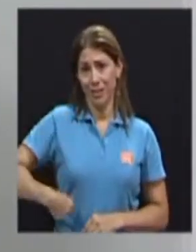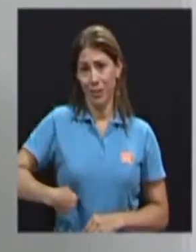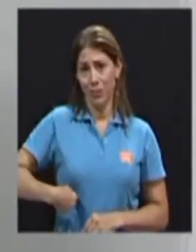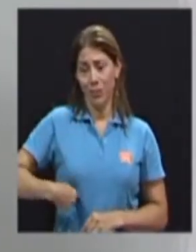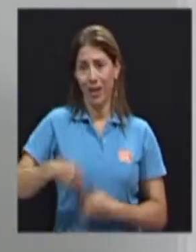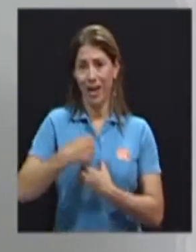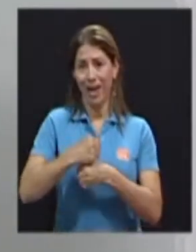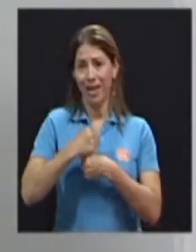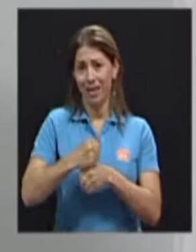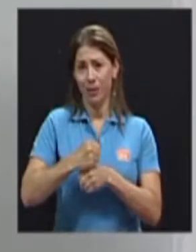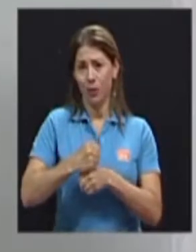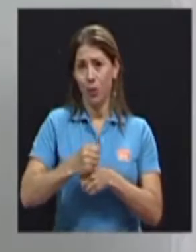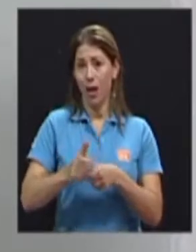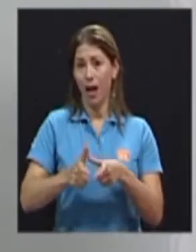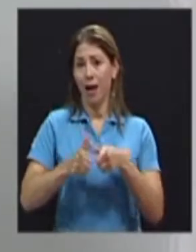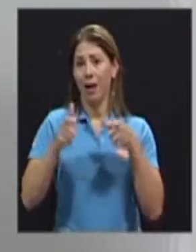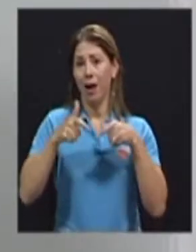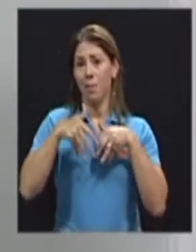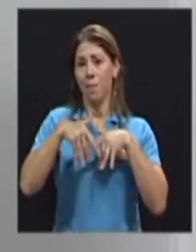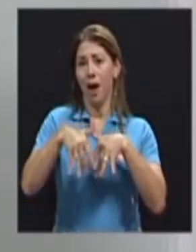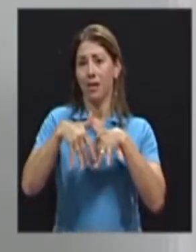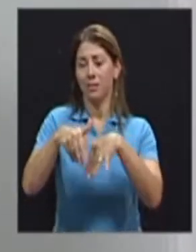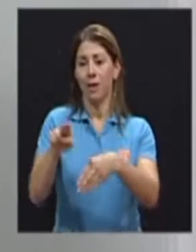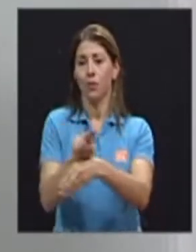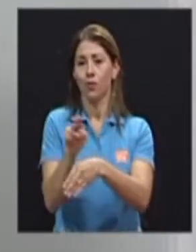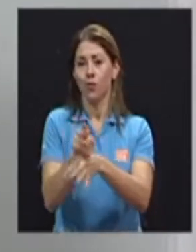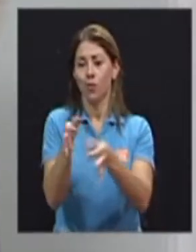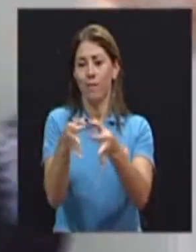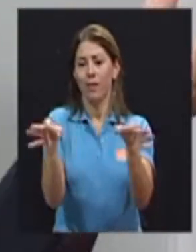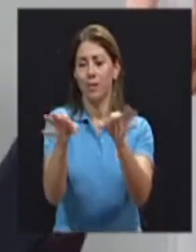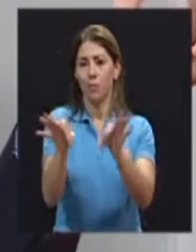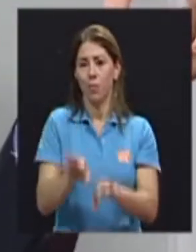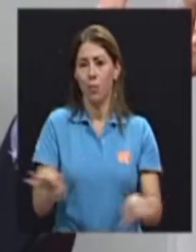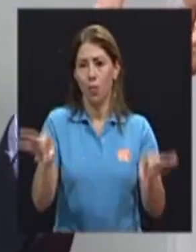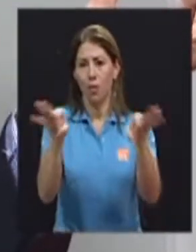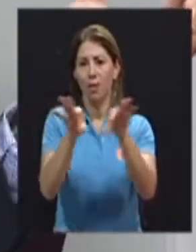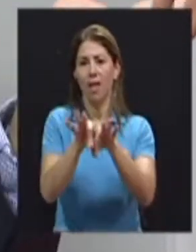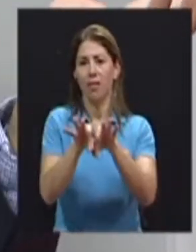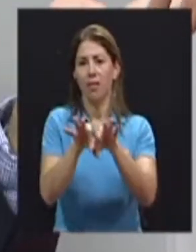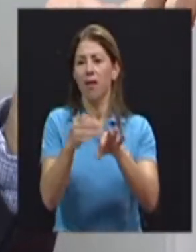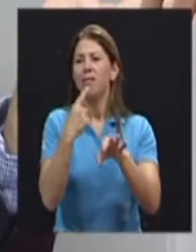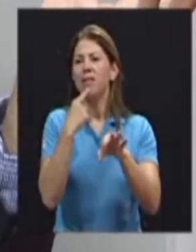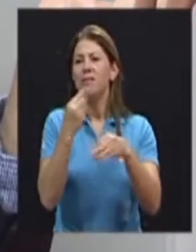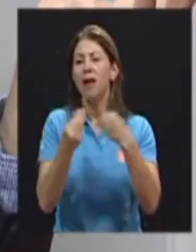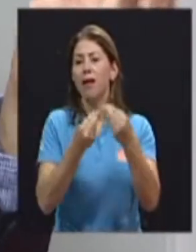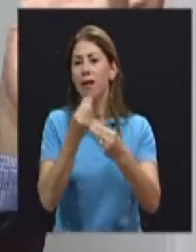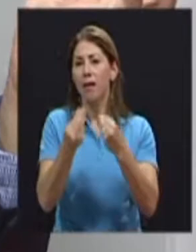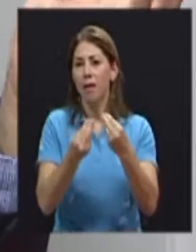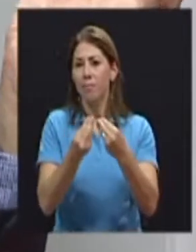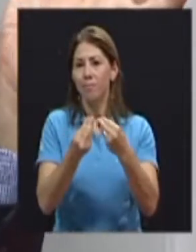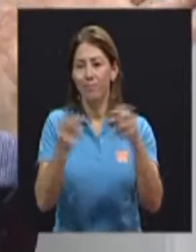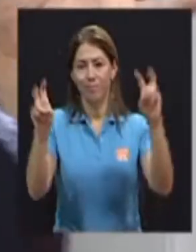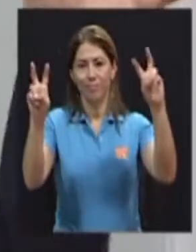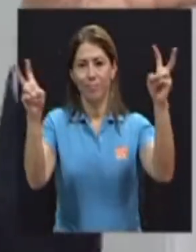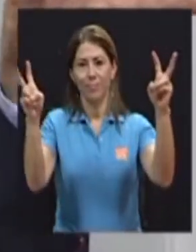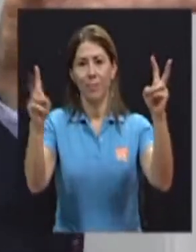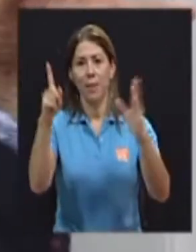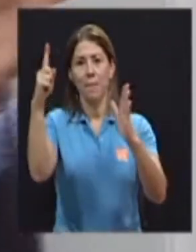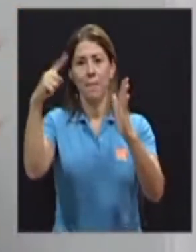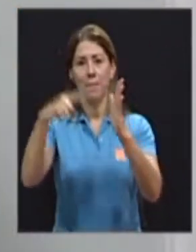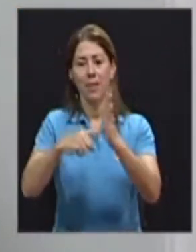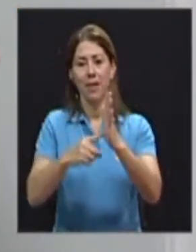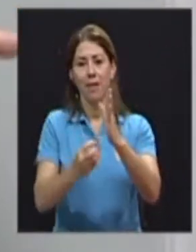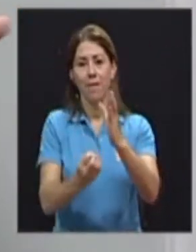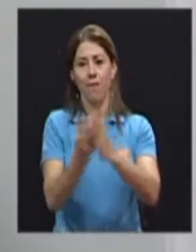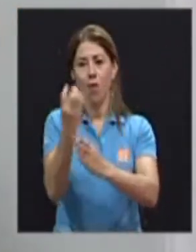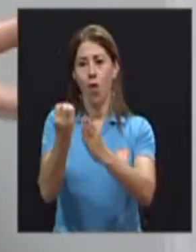marcha, usó otra frase muy importante que era lanzar 1000 flores al viento. Bueno,